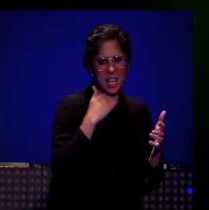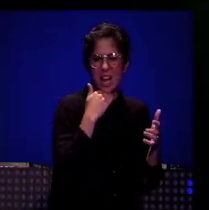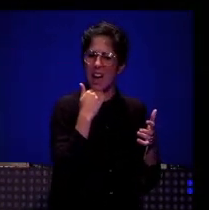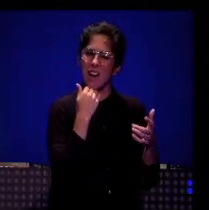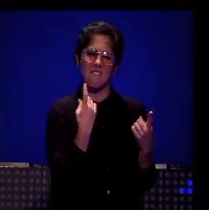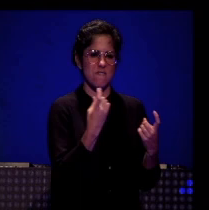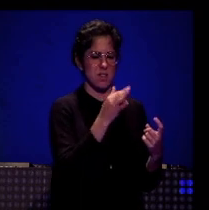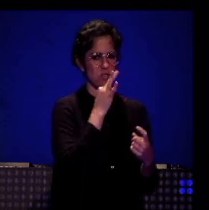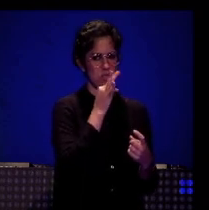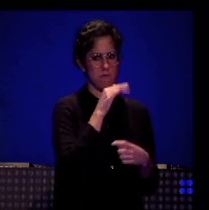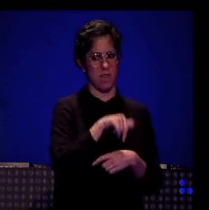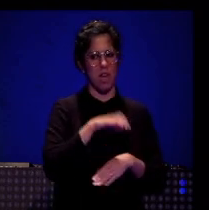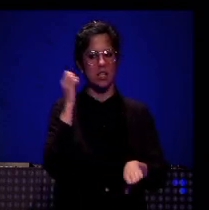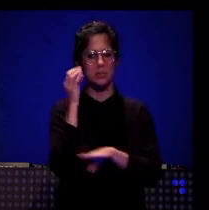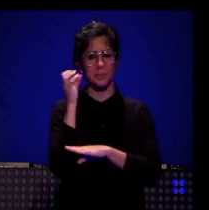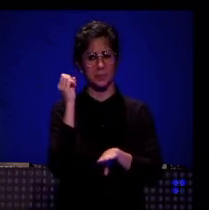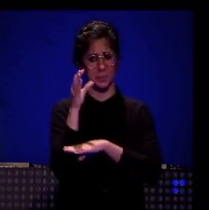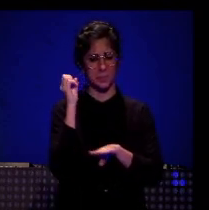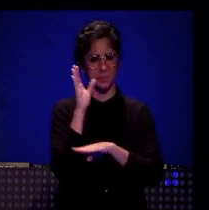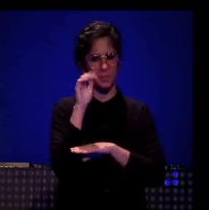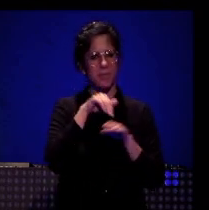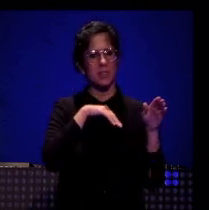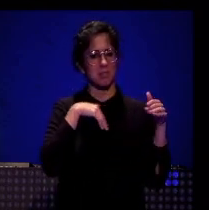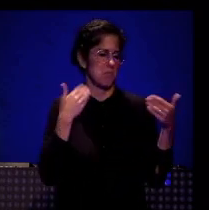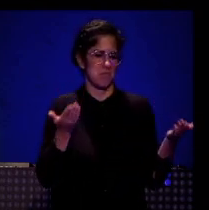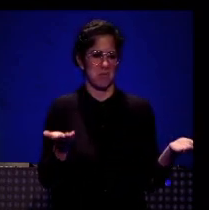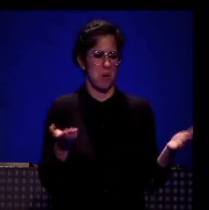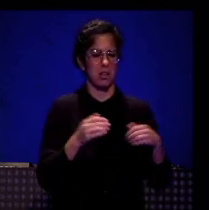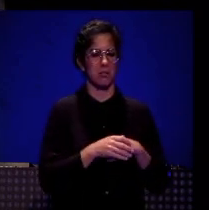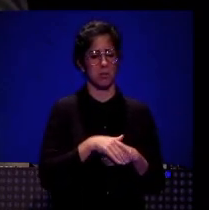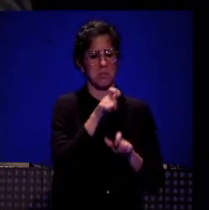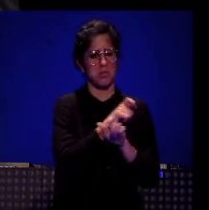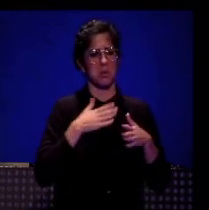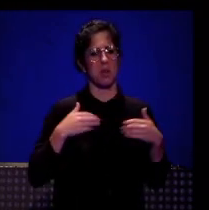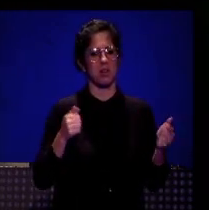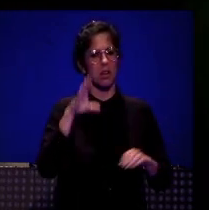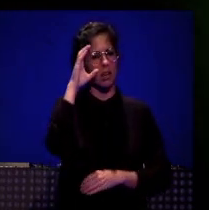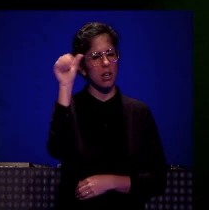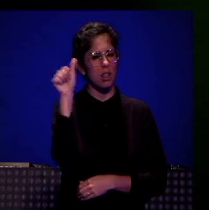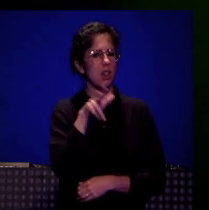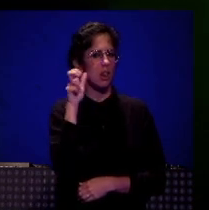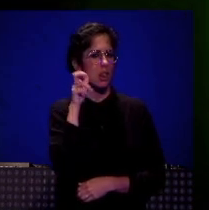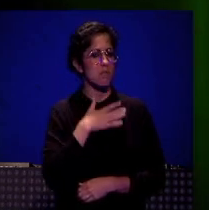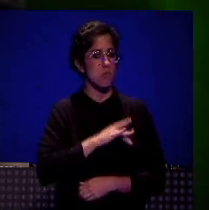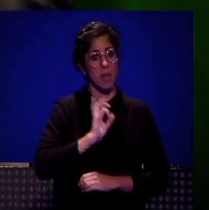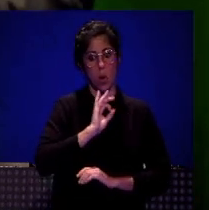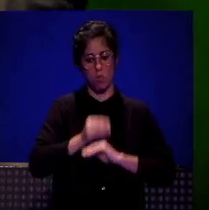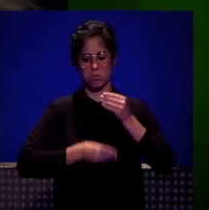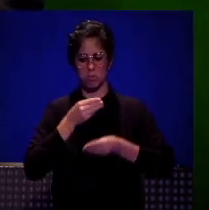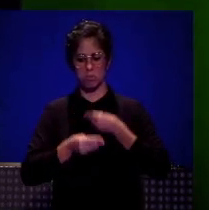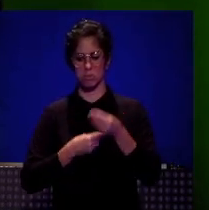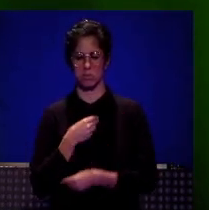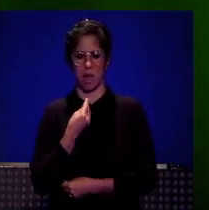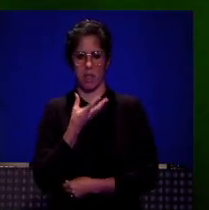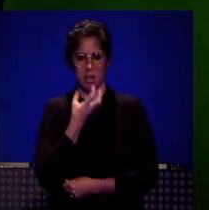es que cualquiera pueda ser oyente o incluso pueda emitir su propio podcast doy por hecho